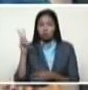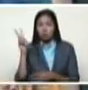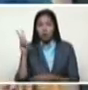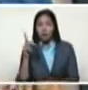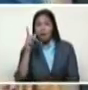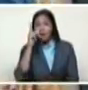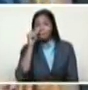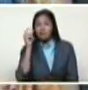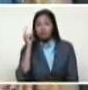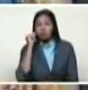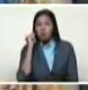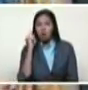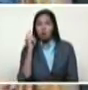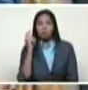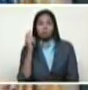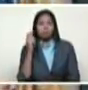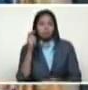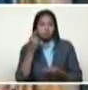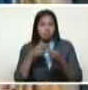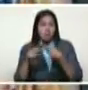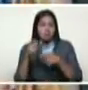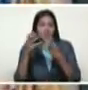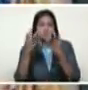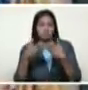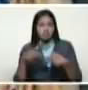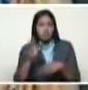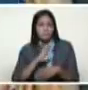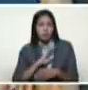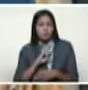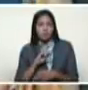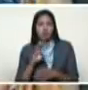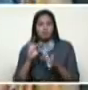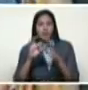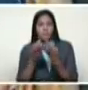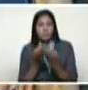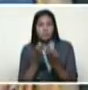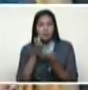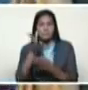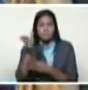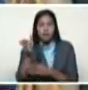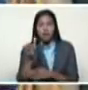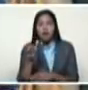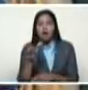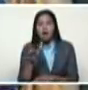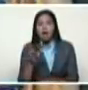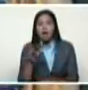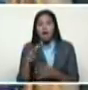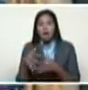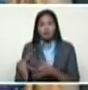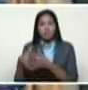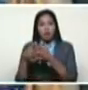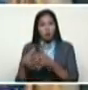Venezolanos que hacen negocios en Estados Unidos o tienen familiares o residencia y viajan a Estados Unidos regularmente.